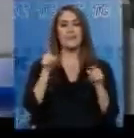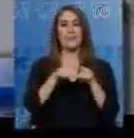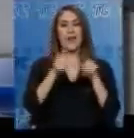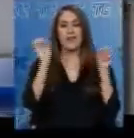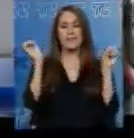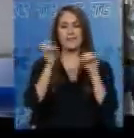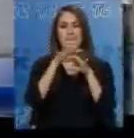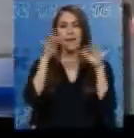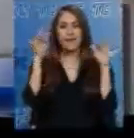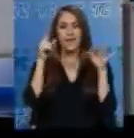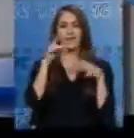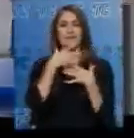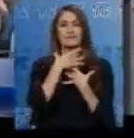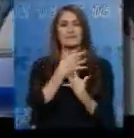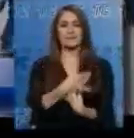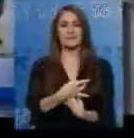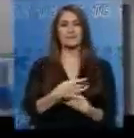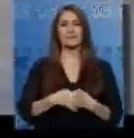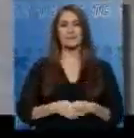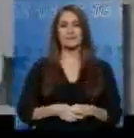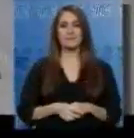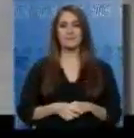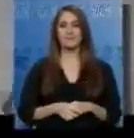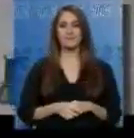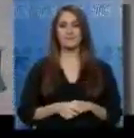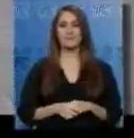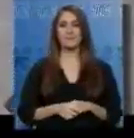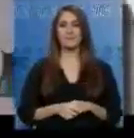y encanto.